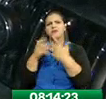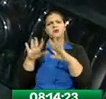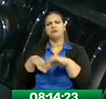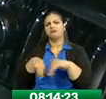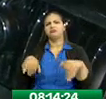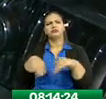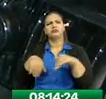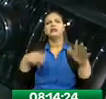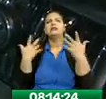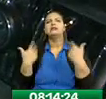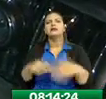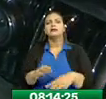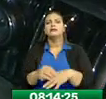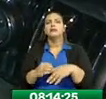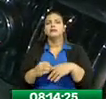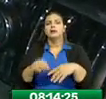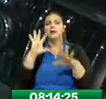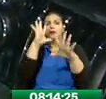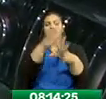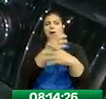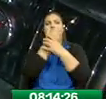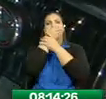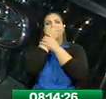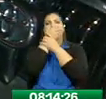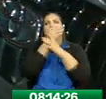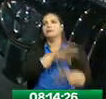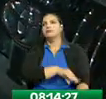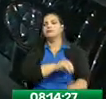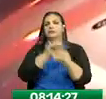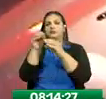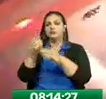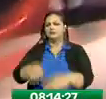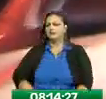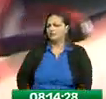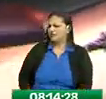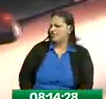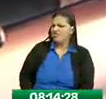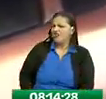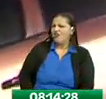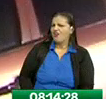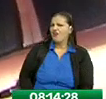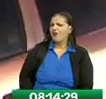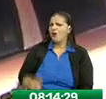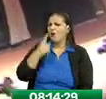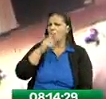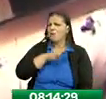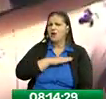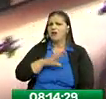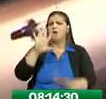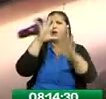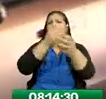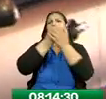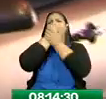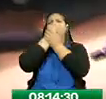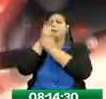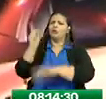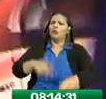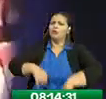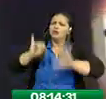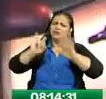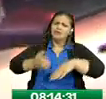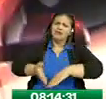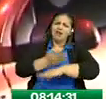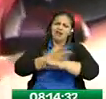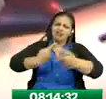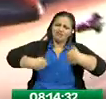el sector se niegan a creer que se haya tratado de un secuestro. Es mujer de él, hace como 6 meses. Es mujer de él. Es mujer de él.